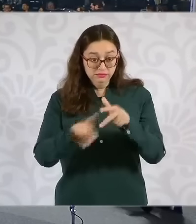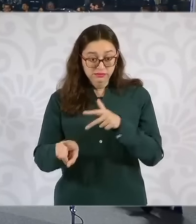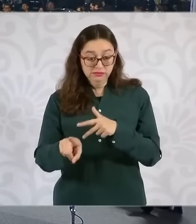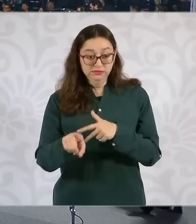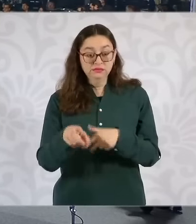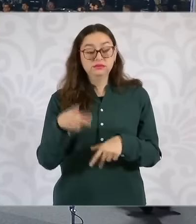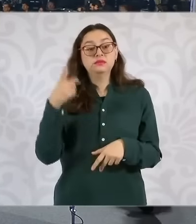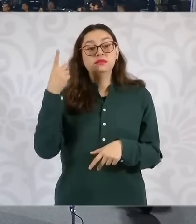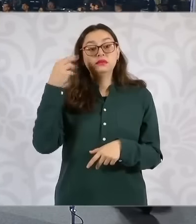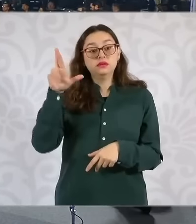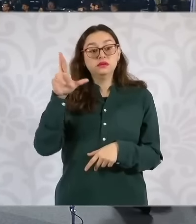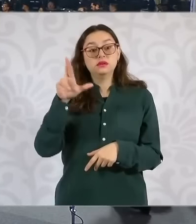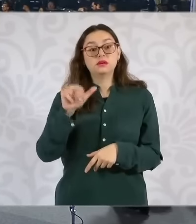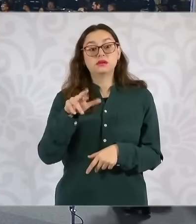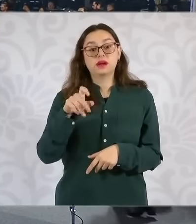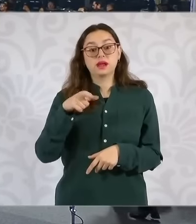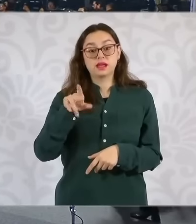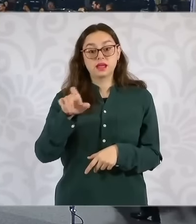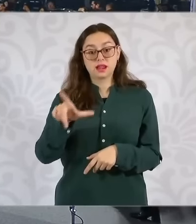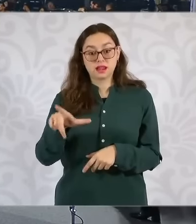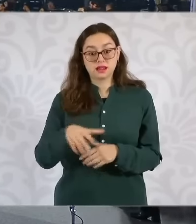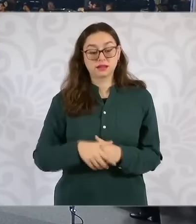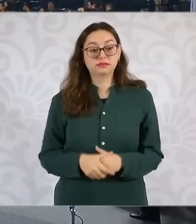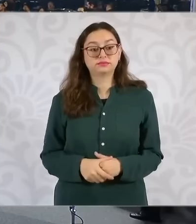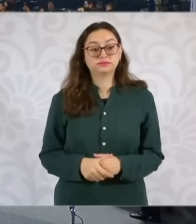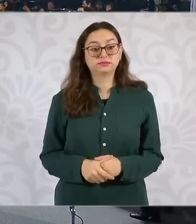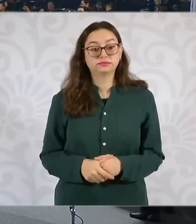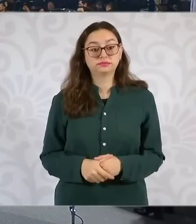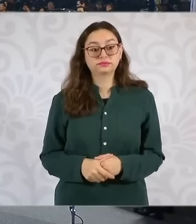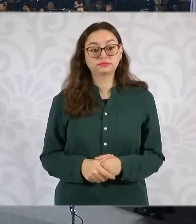Iniciaríamos con la doctora Raquel Sosa.